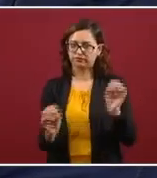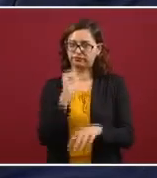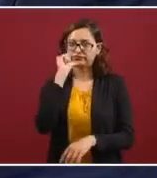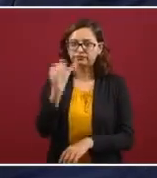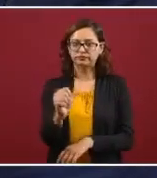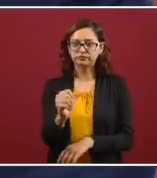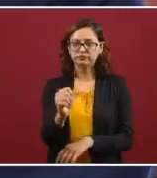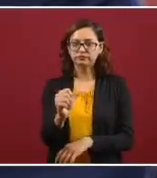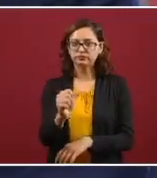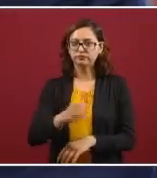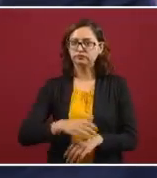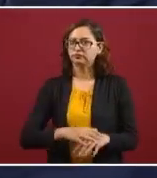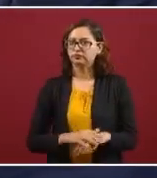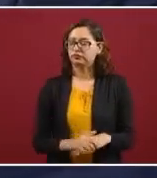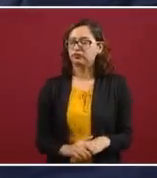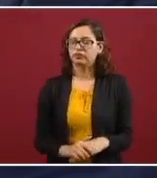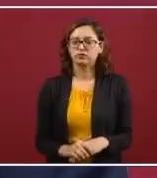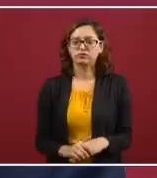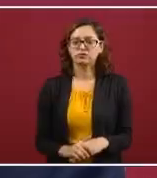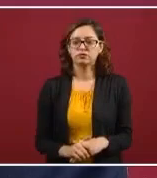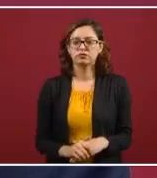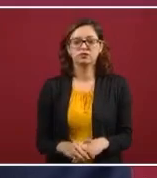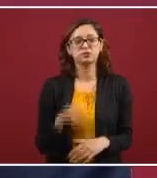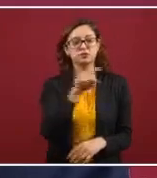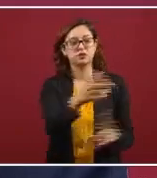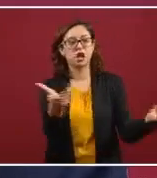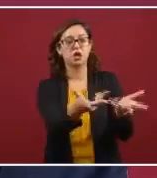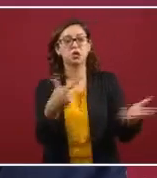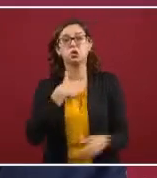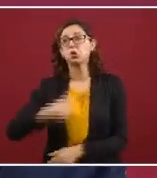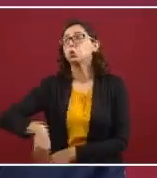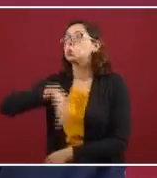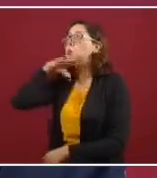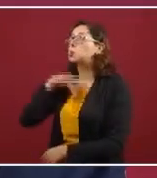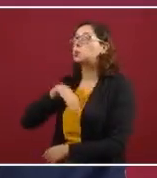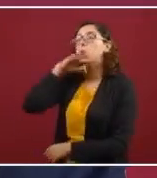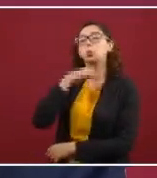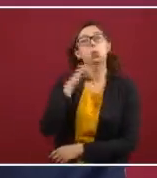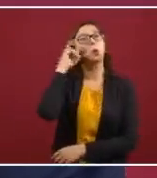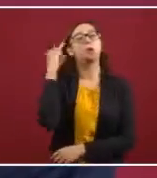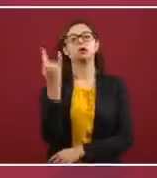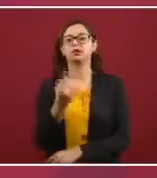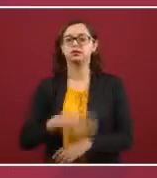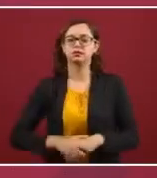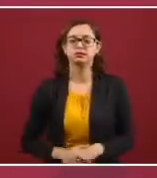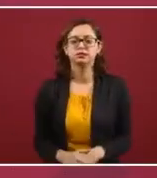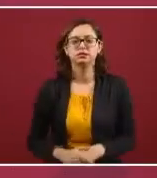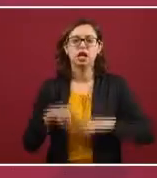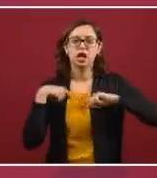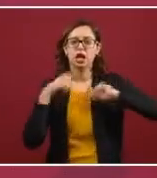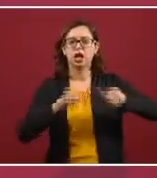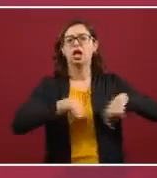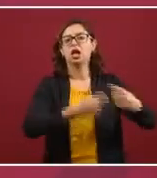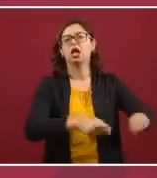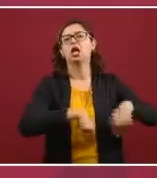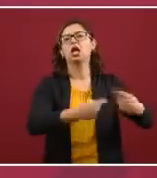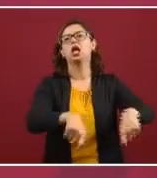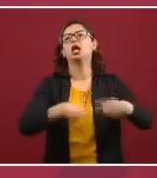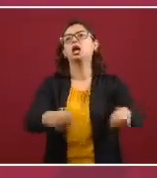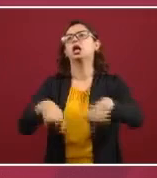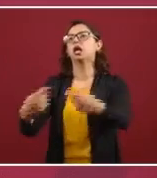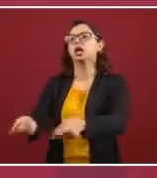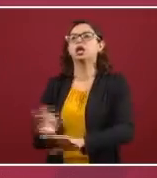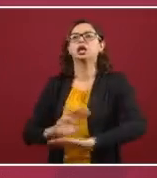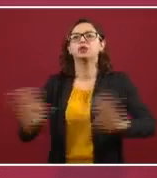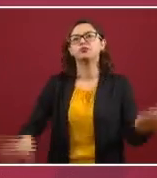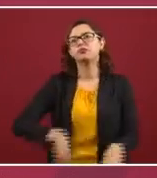No es de que hacen las cosas y yo no me entero, o yo delego funciones y